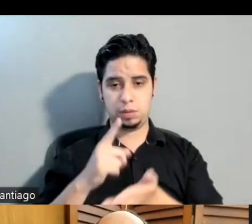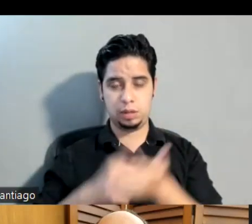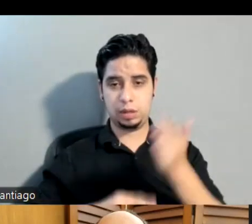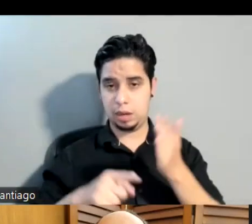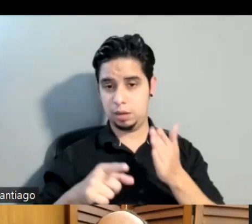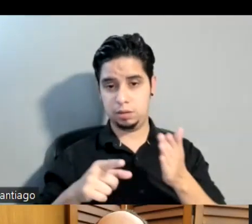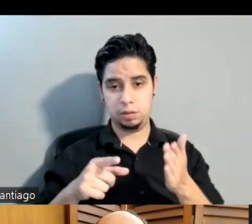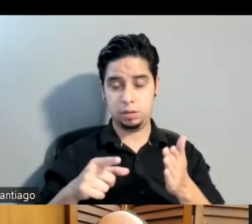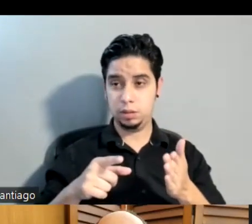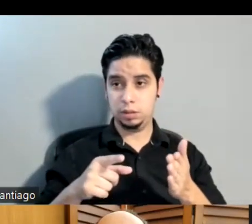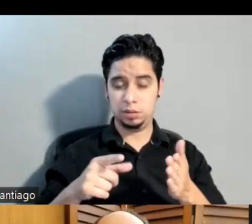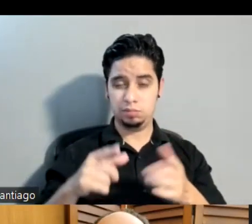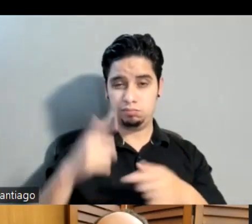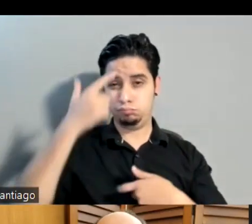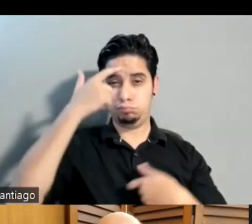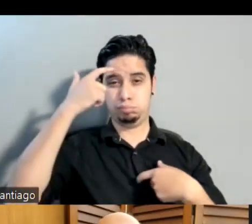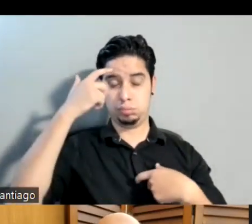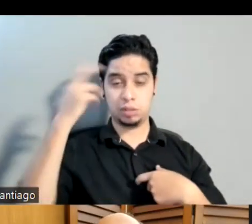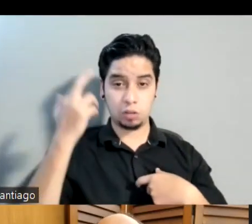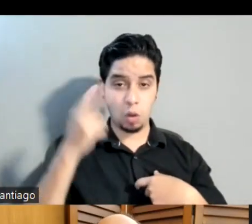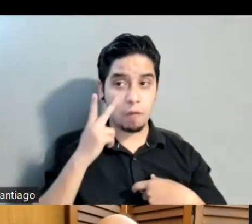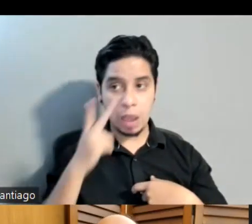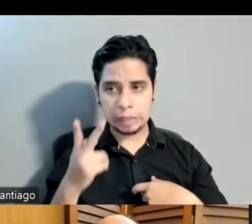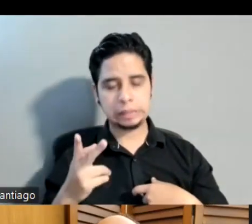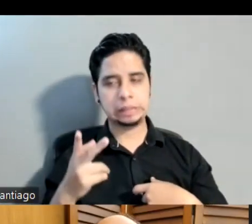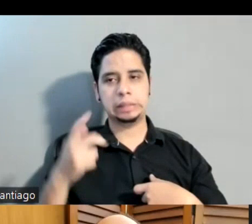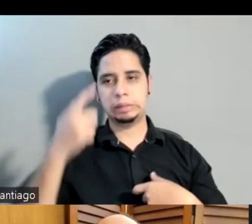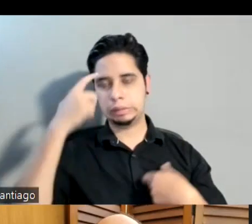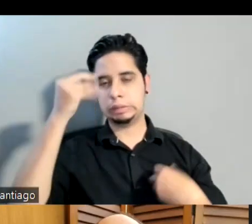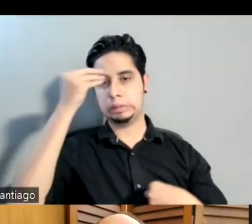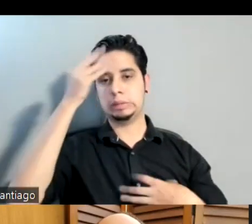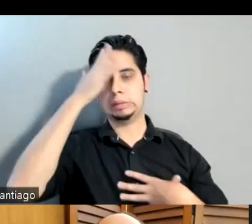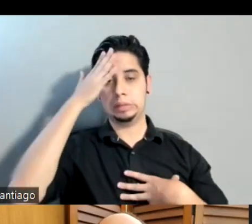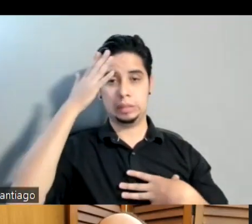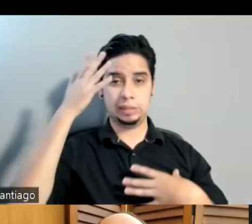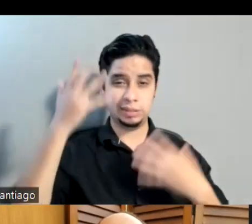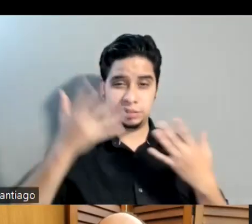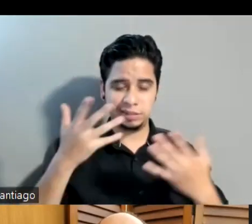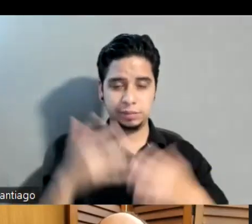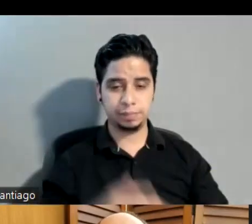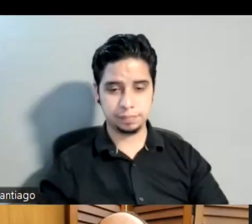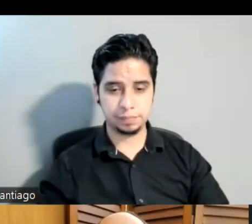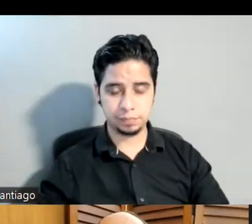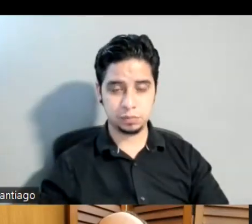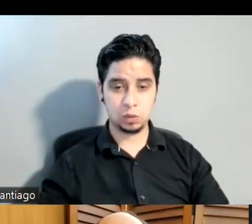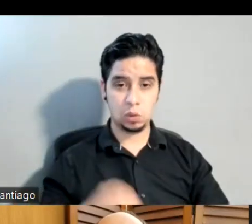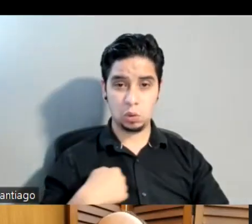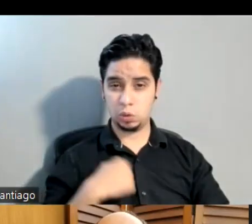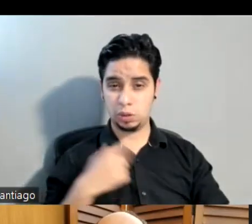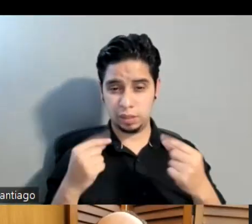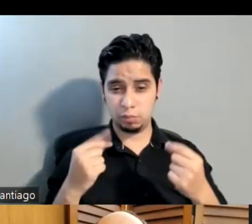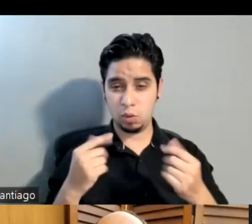cosas que ven y lo que tienen que reportar y todo eso. Entonces aprovechamos todo